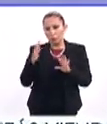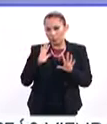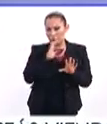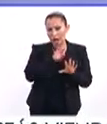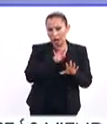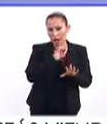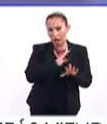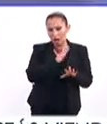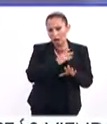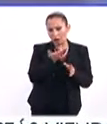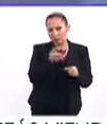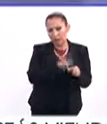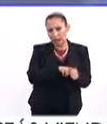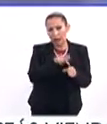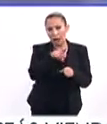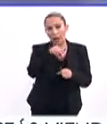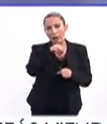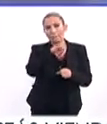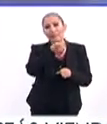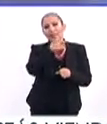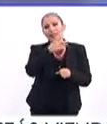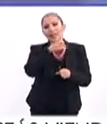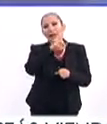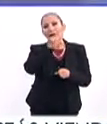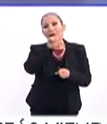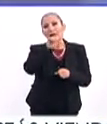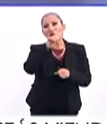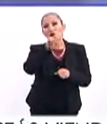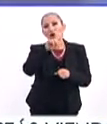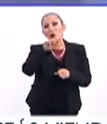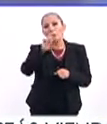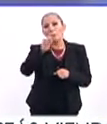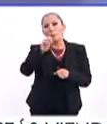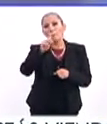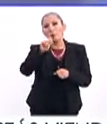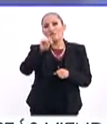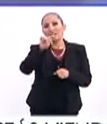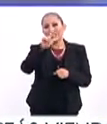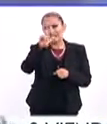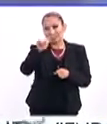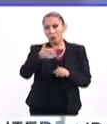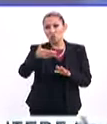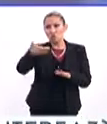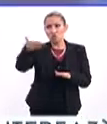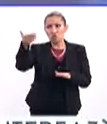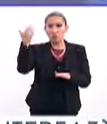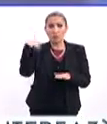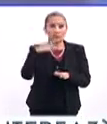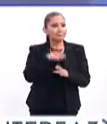mal, hospitalizado, que es Miguel León Portilla. Él nos ha traído desde